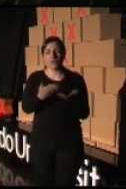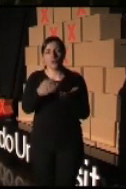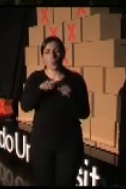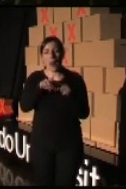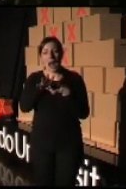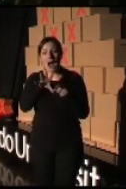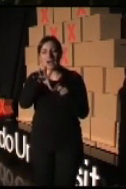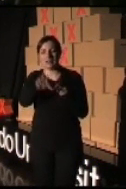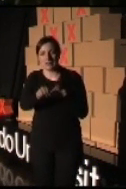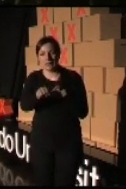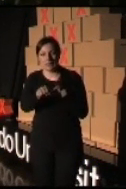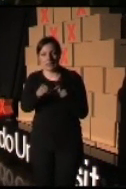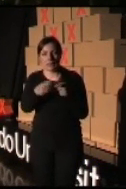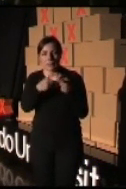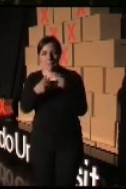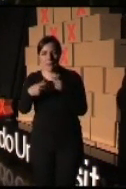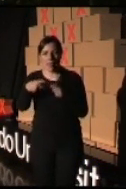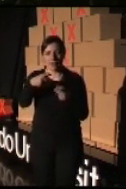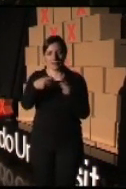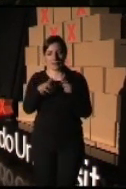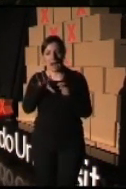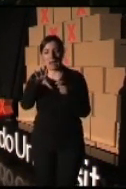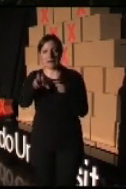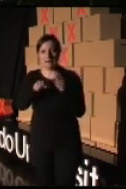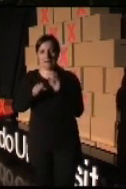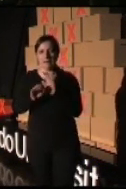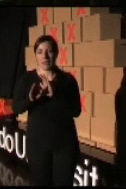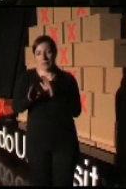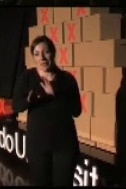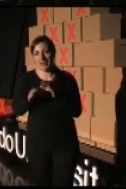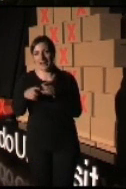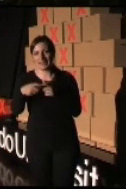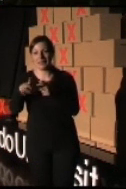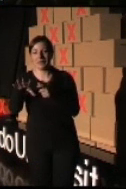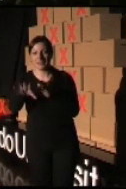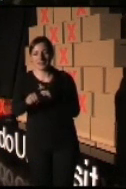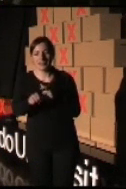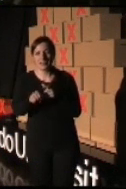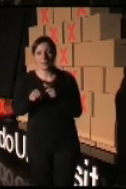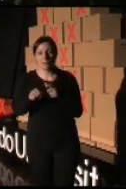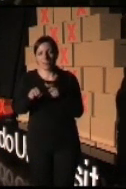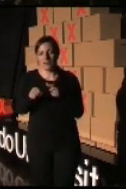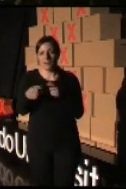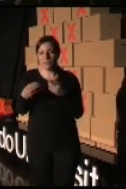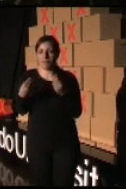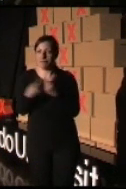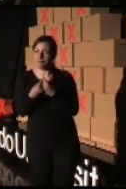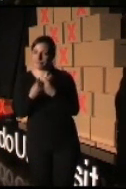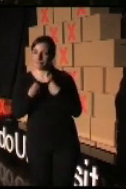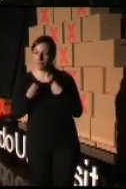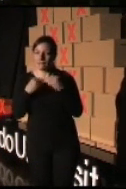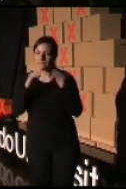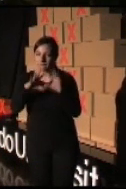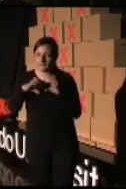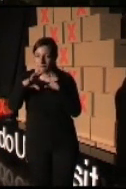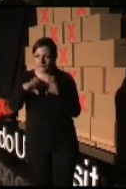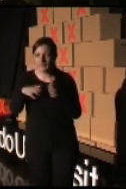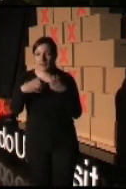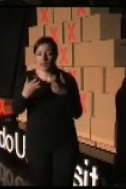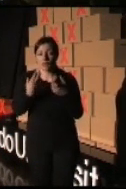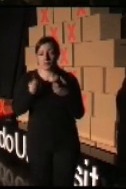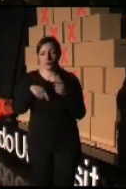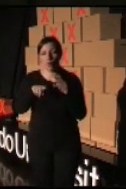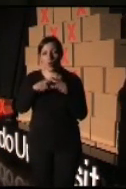comerse a una de sus vecinas, aprendió a convivir con ella, ¿no? En este caso, además, esta